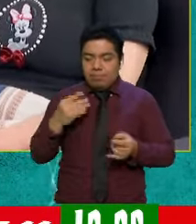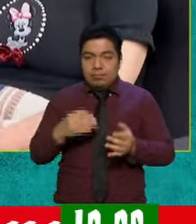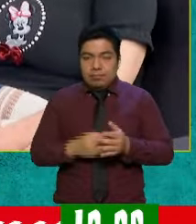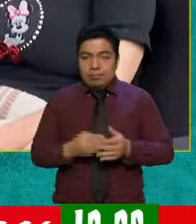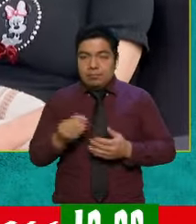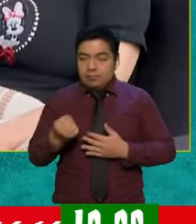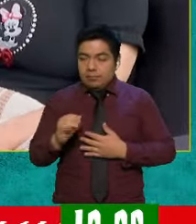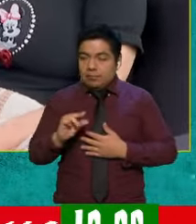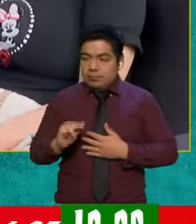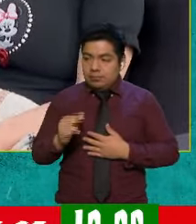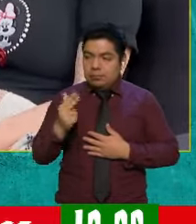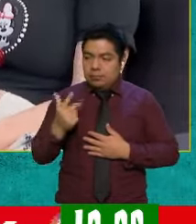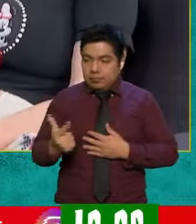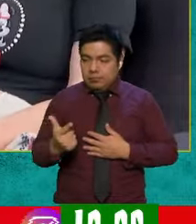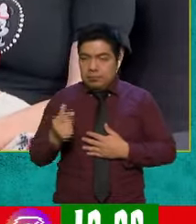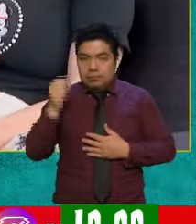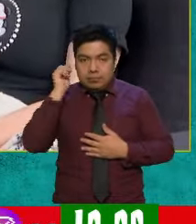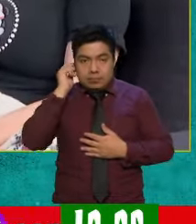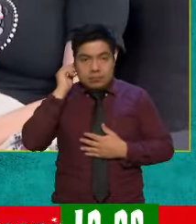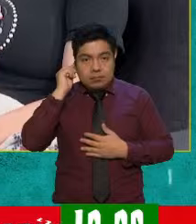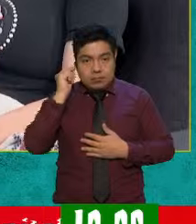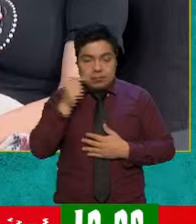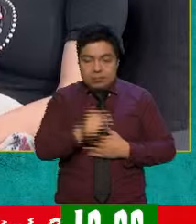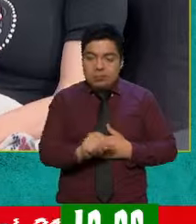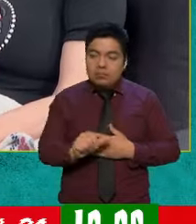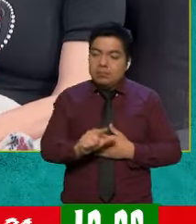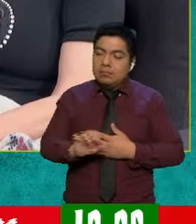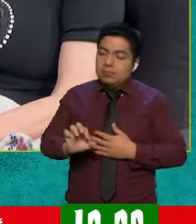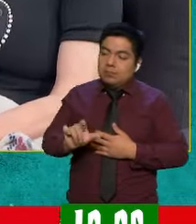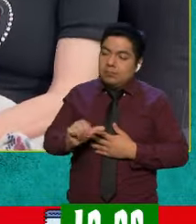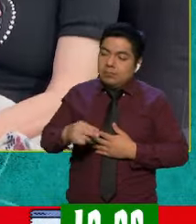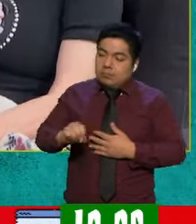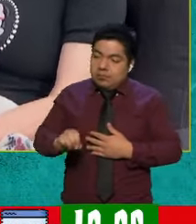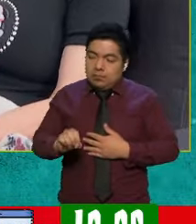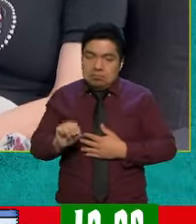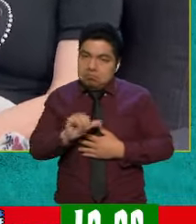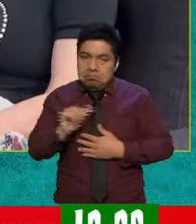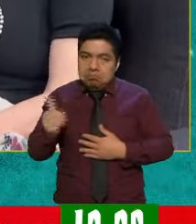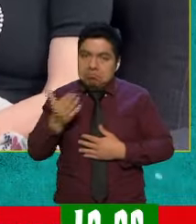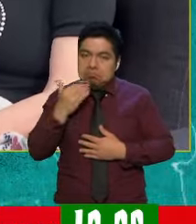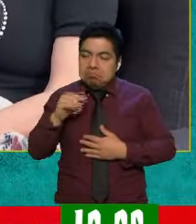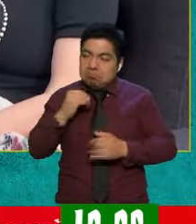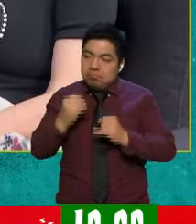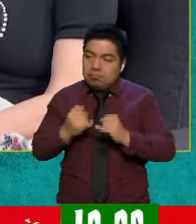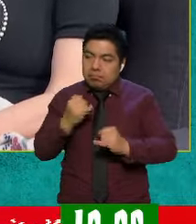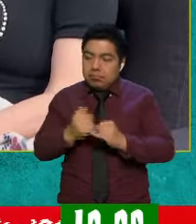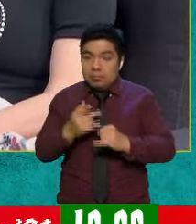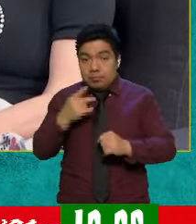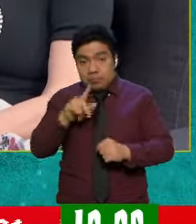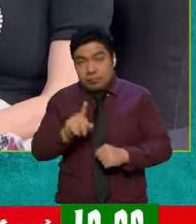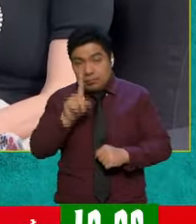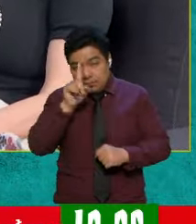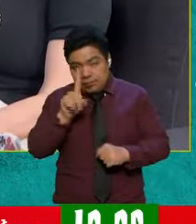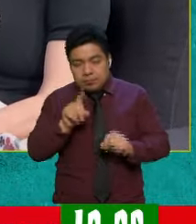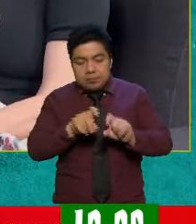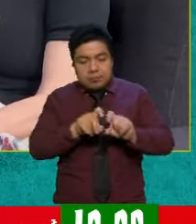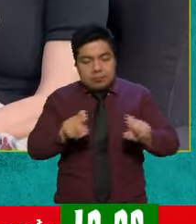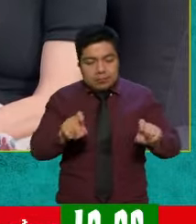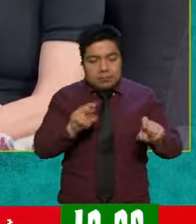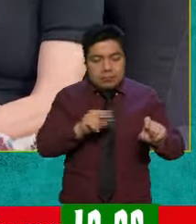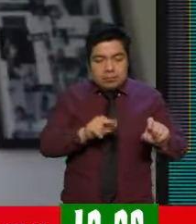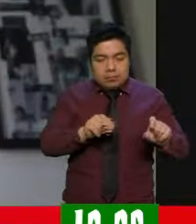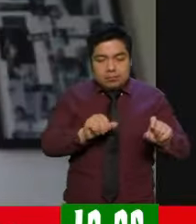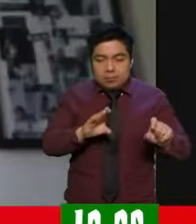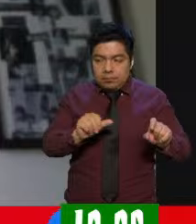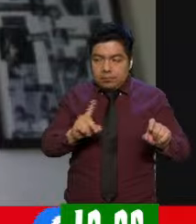1987. Sí. Y pese a que Carlos Arellano no contaba con los favores de un sello transnacional, consiguió que un tema en especial titulado Nunca dejaré